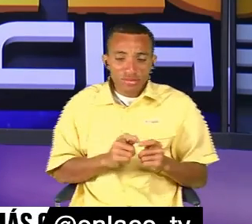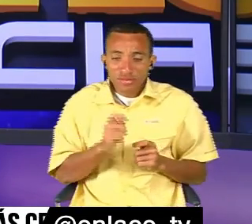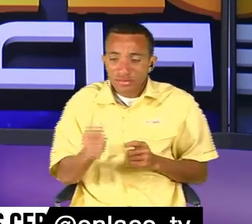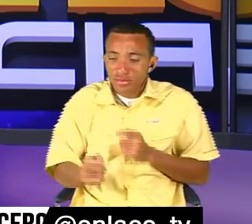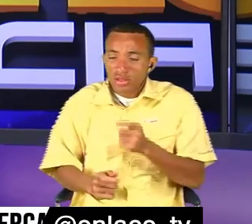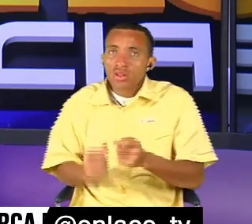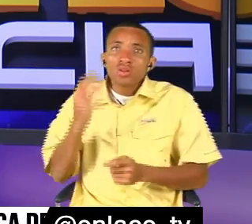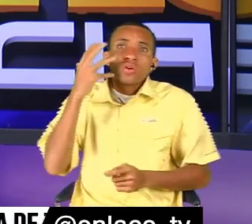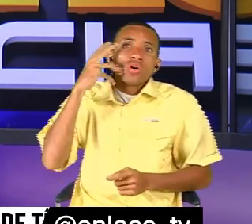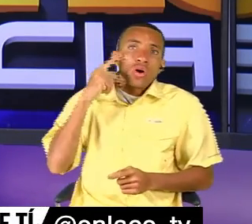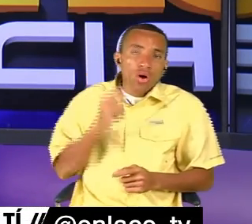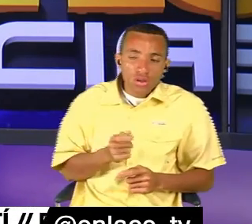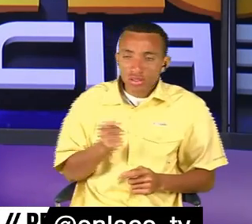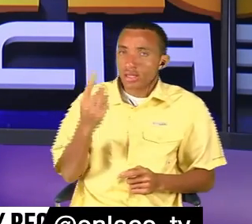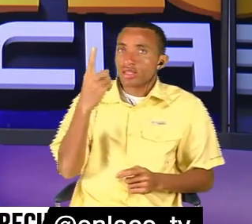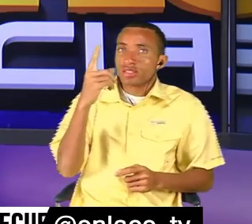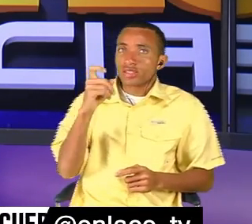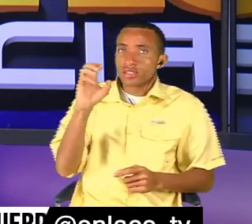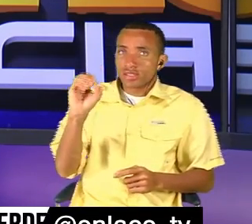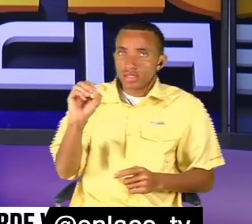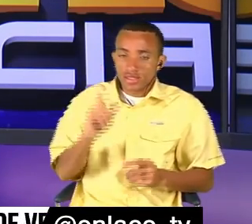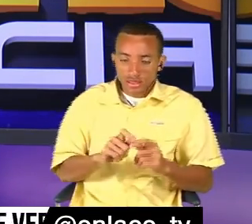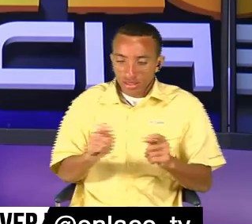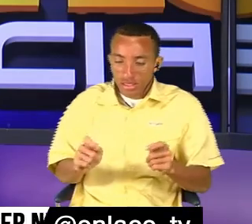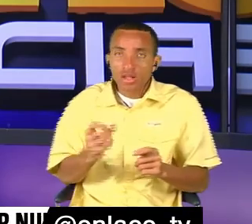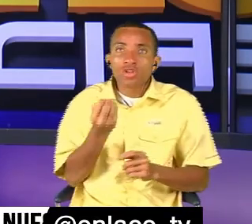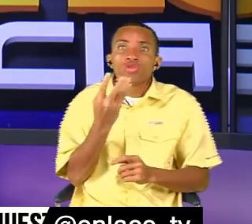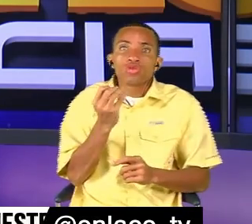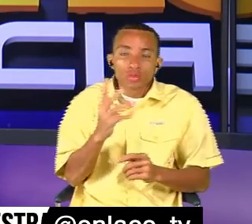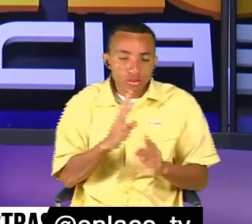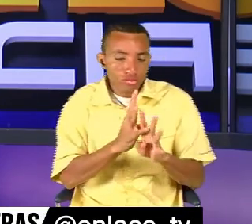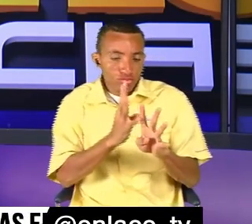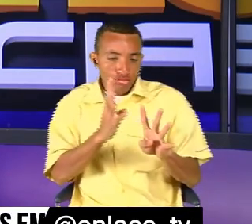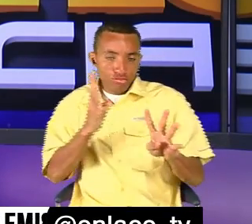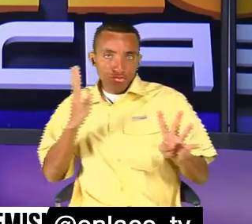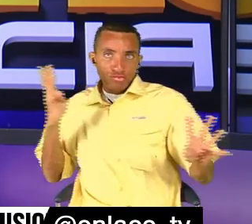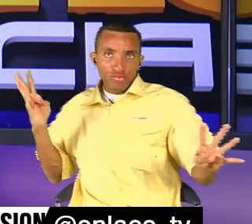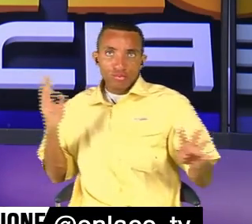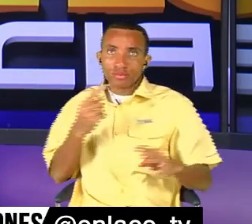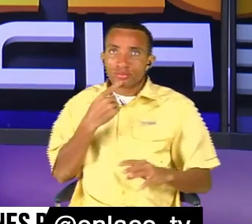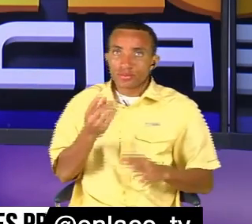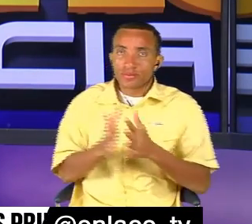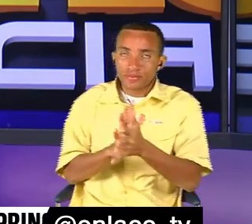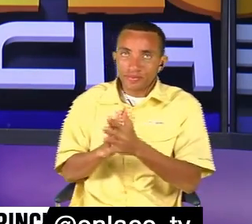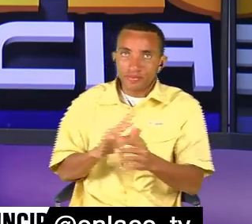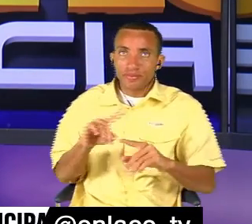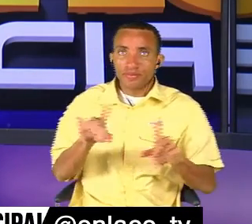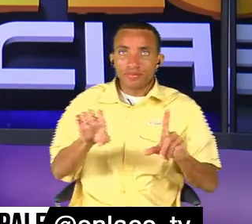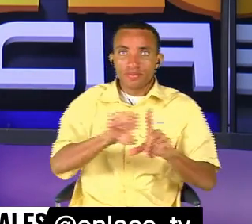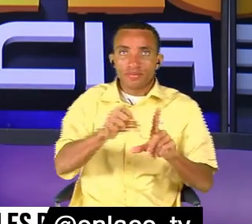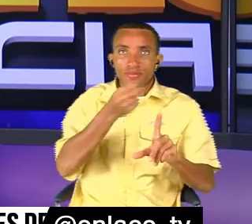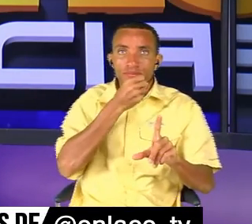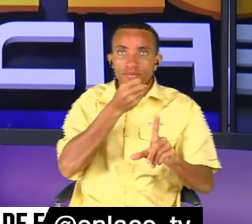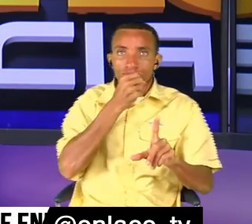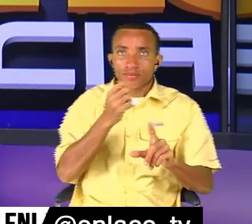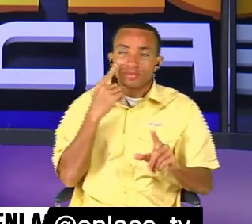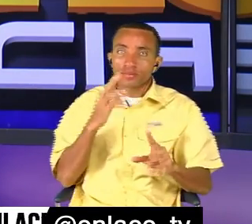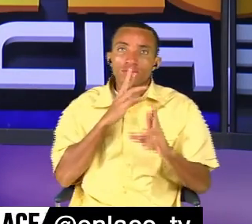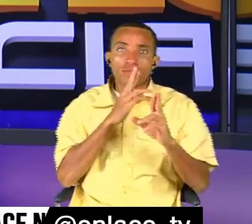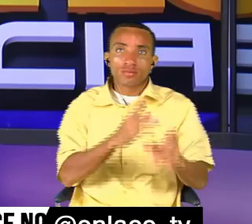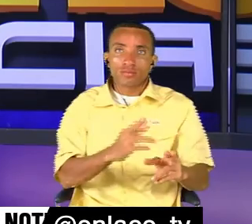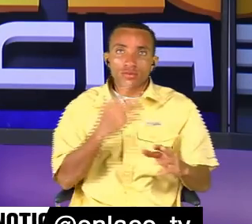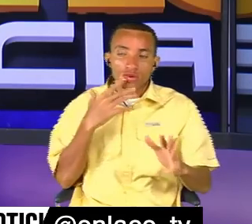día. 60 fichos son entregados, esto dice ASMED Salud y esto lo entrega Enlace Noticias como respuesta a un informe